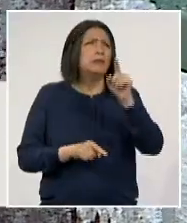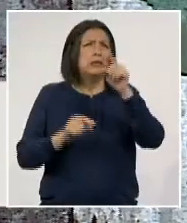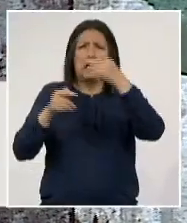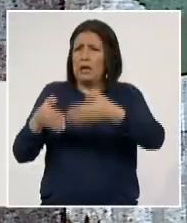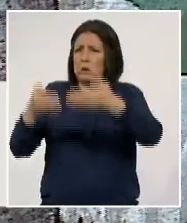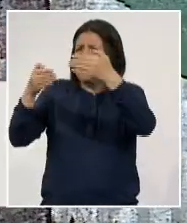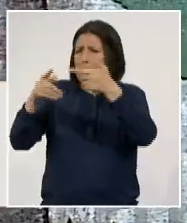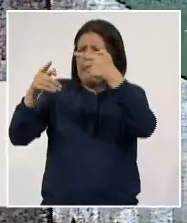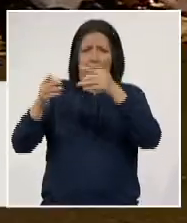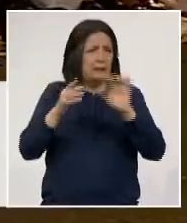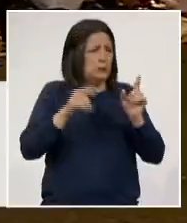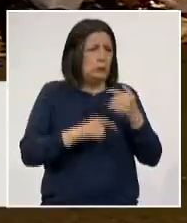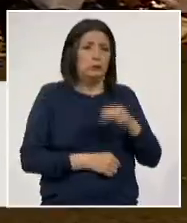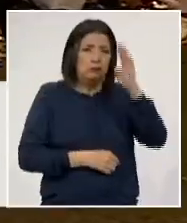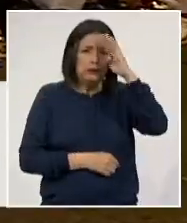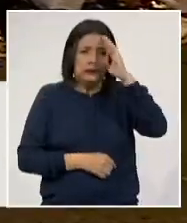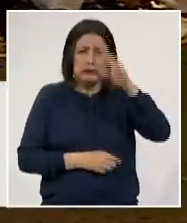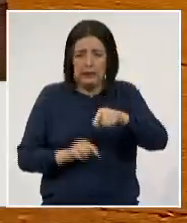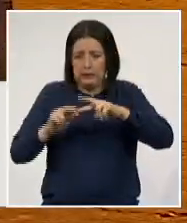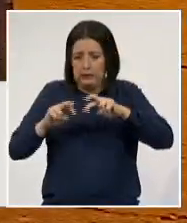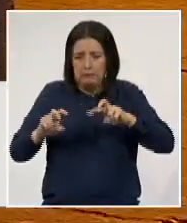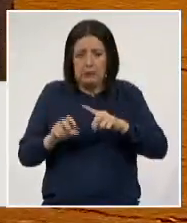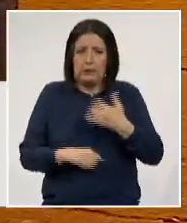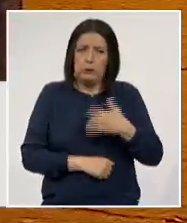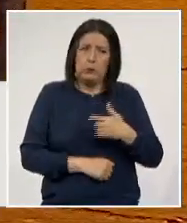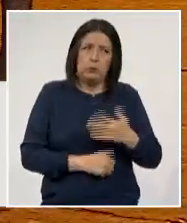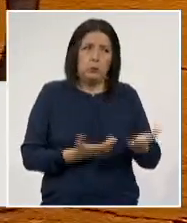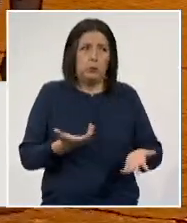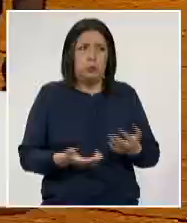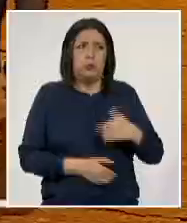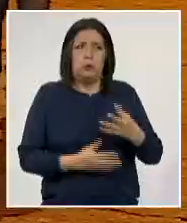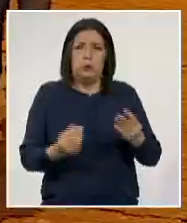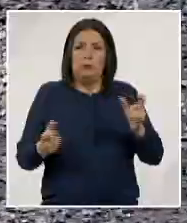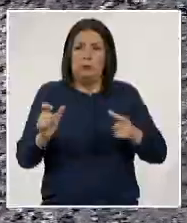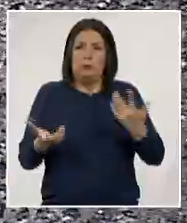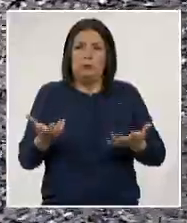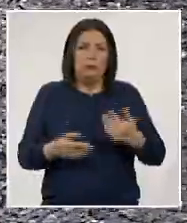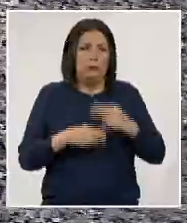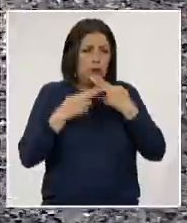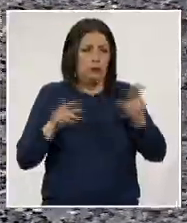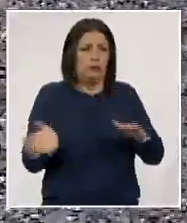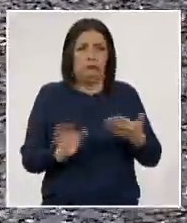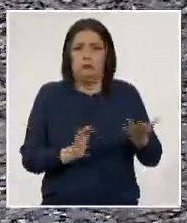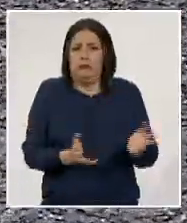algunos negocios. La policía ya investiga este hecho que pudo acabar con la vida de muchos más inocentes.